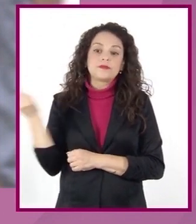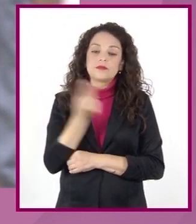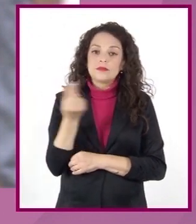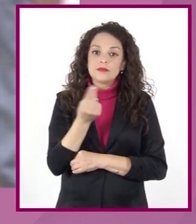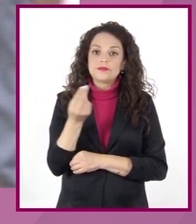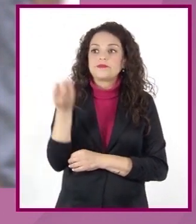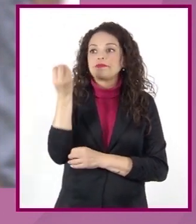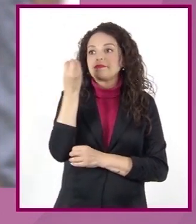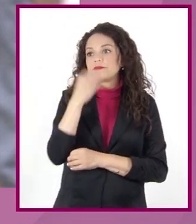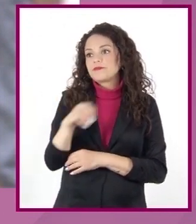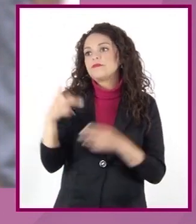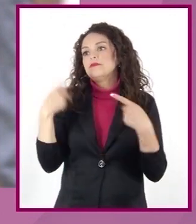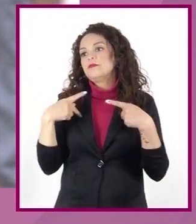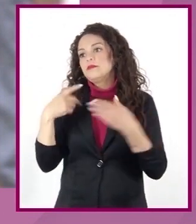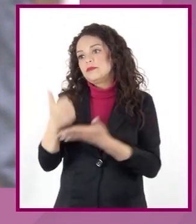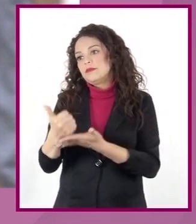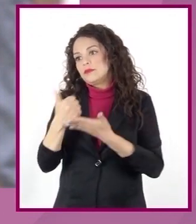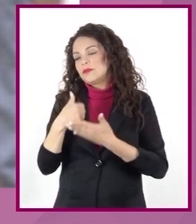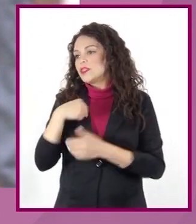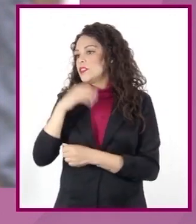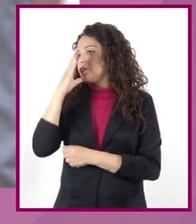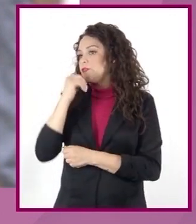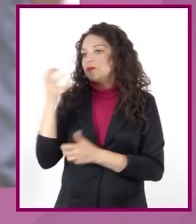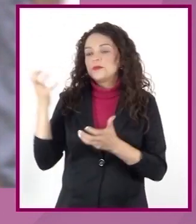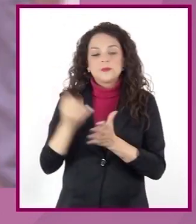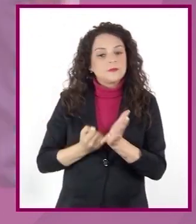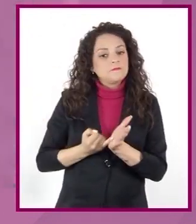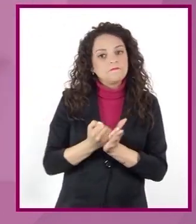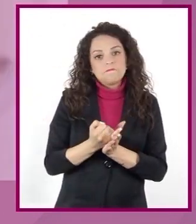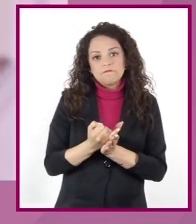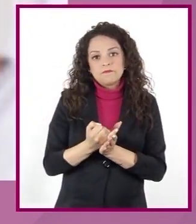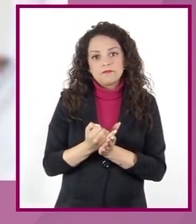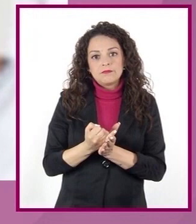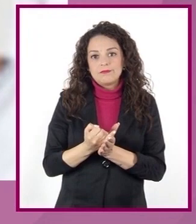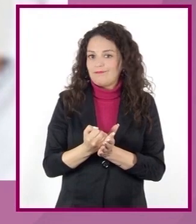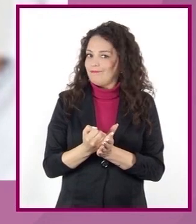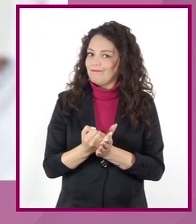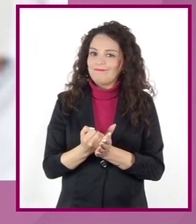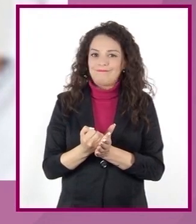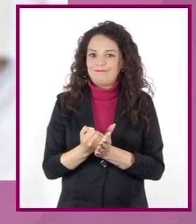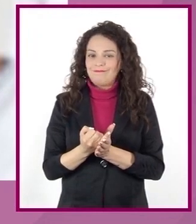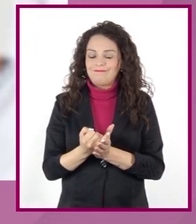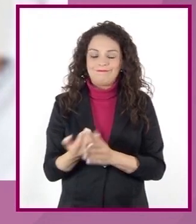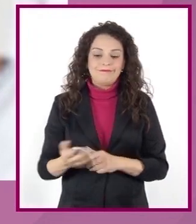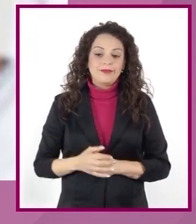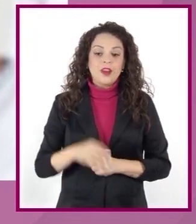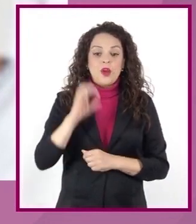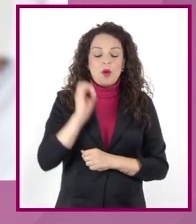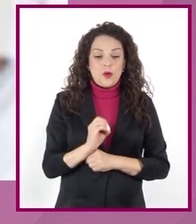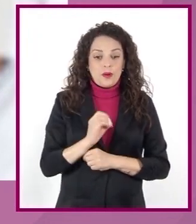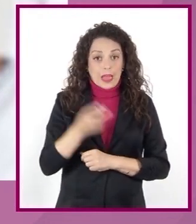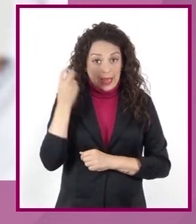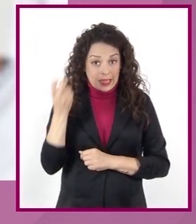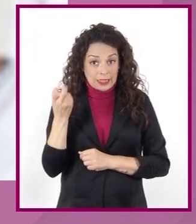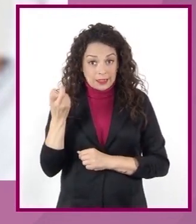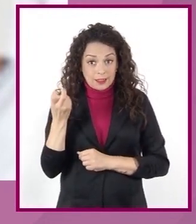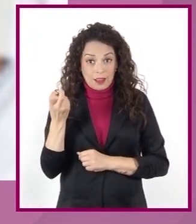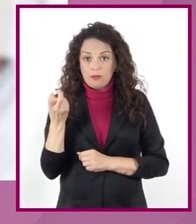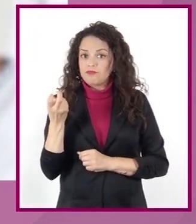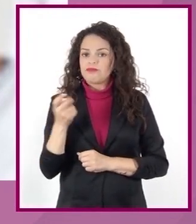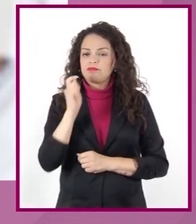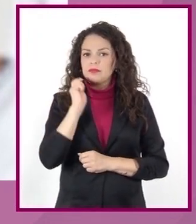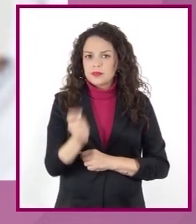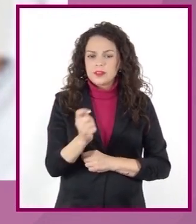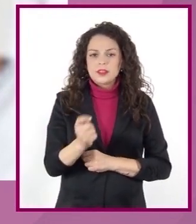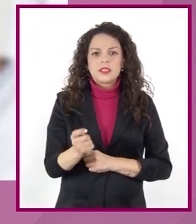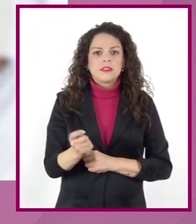incapaz de decidir sobre sí mismo o su situación. Si bien no es la intención plantear una